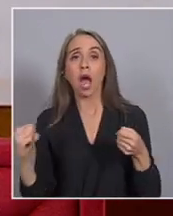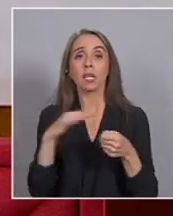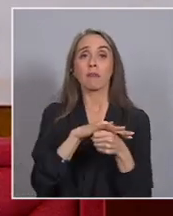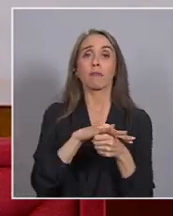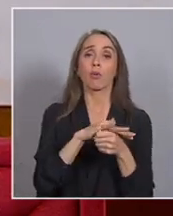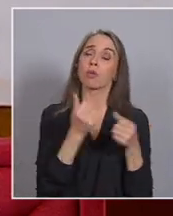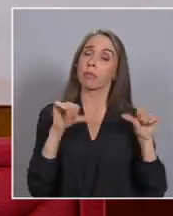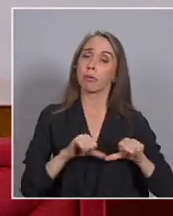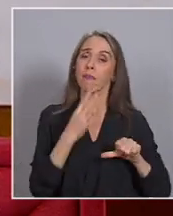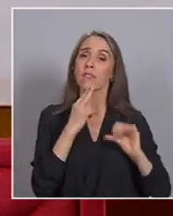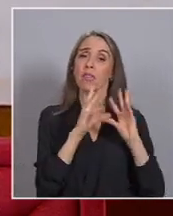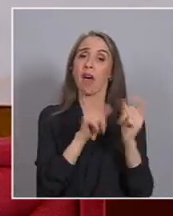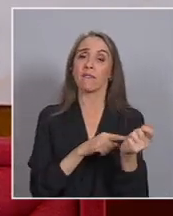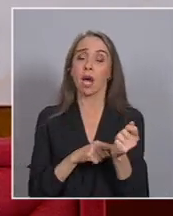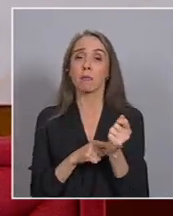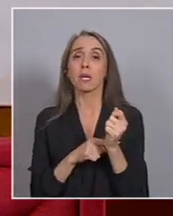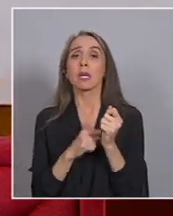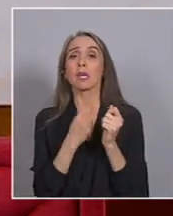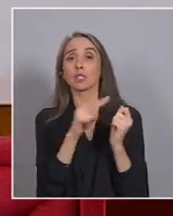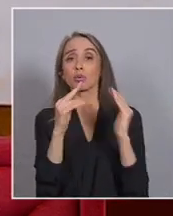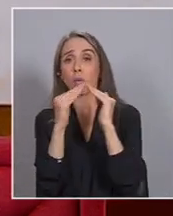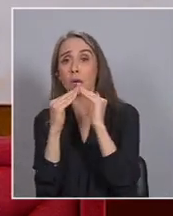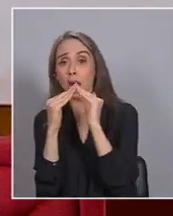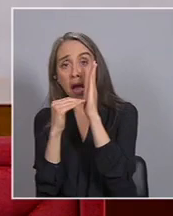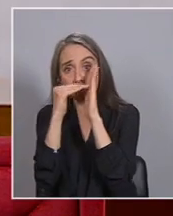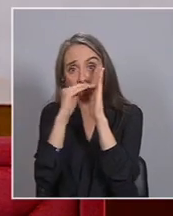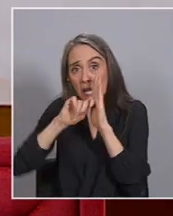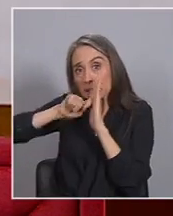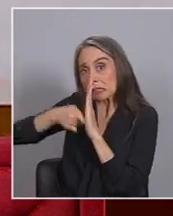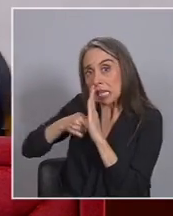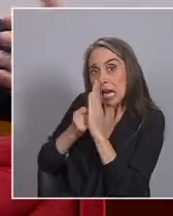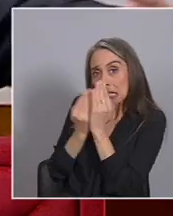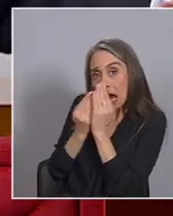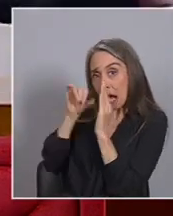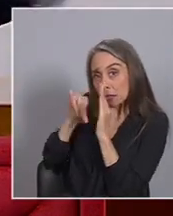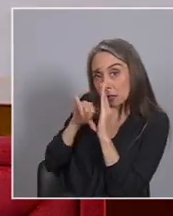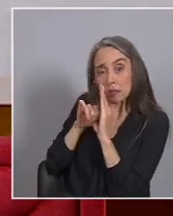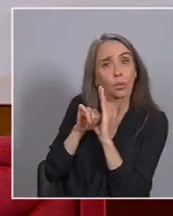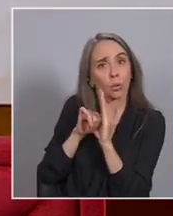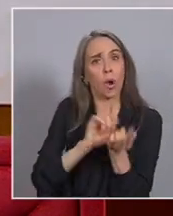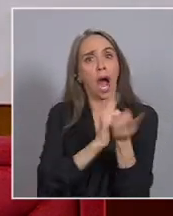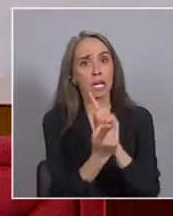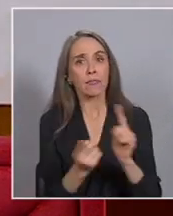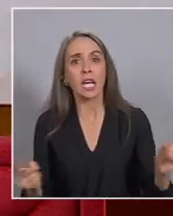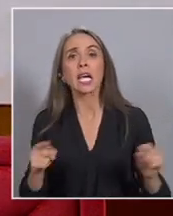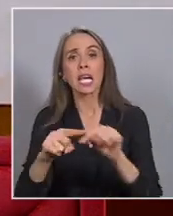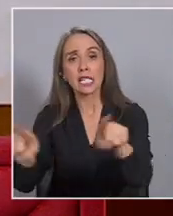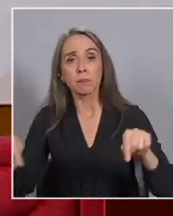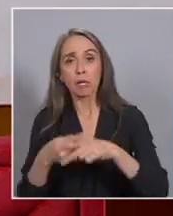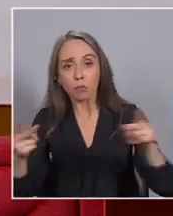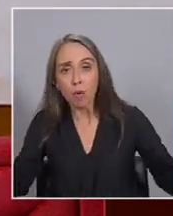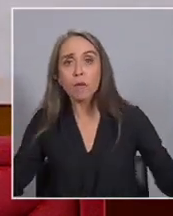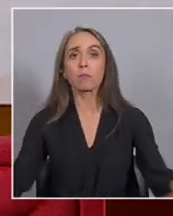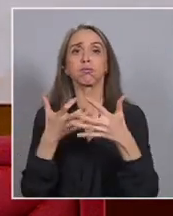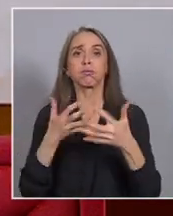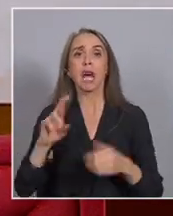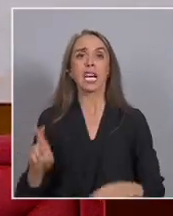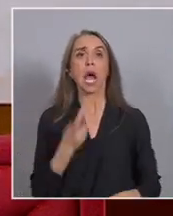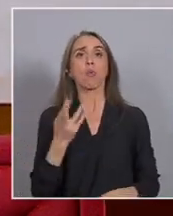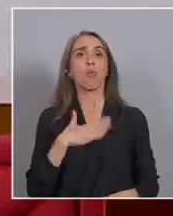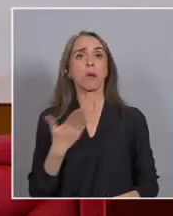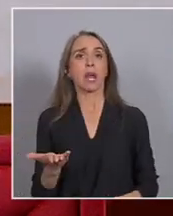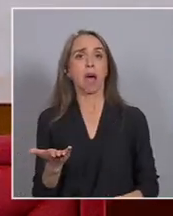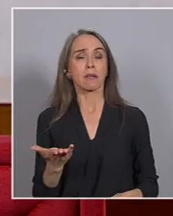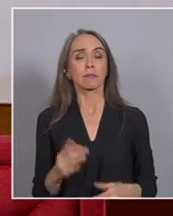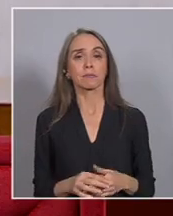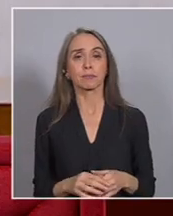familias, que terminan encerradas en sus propias casas cuando lo que tenemos que hacer es recuperar los espacios públicos.